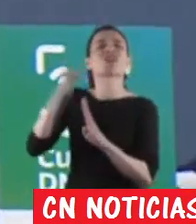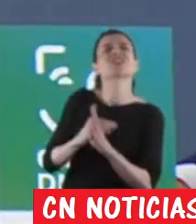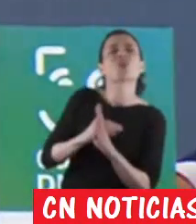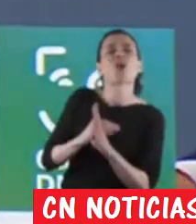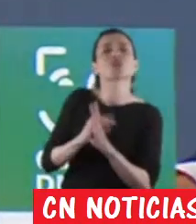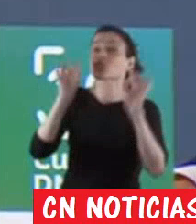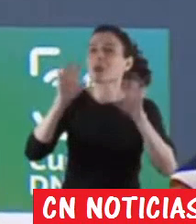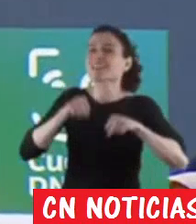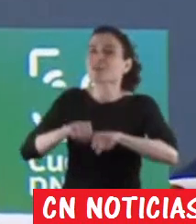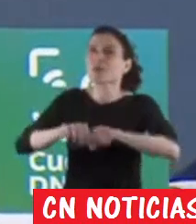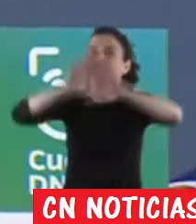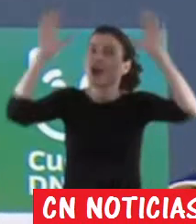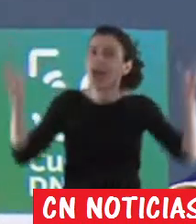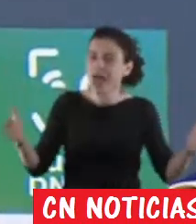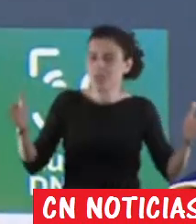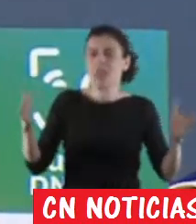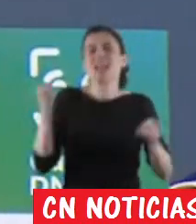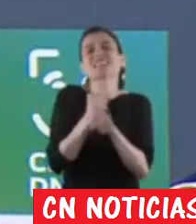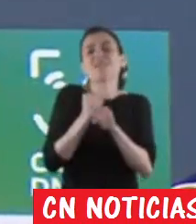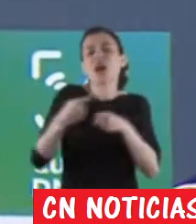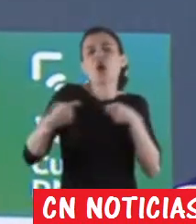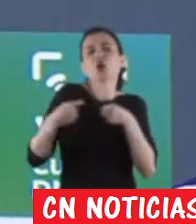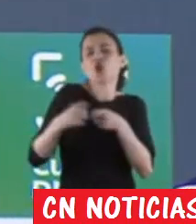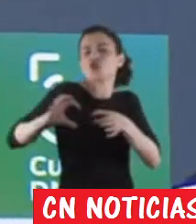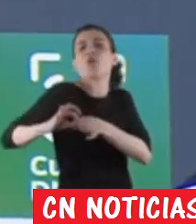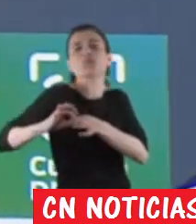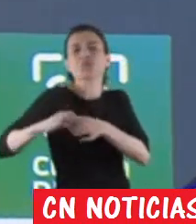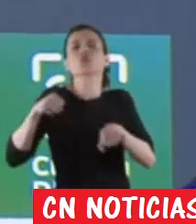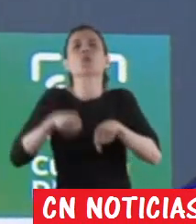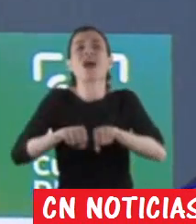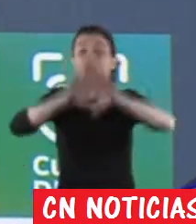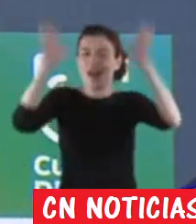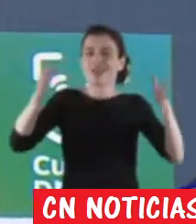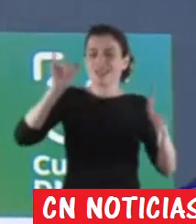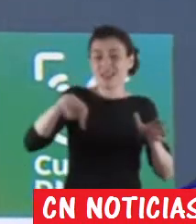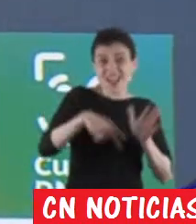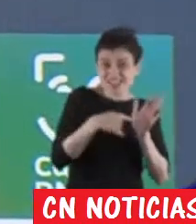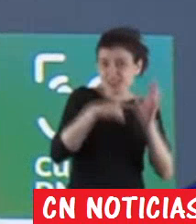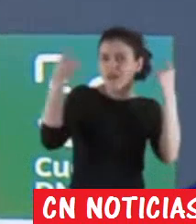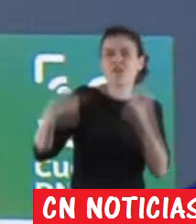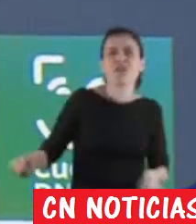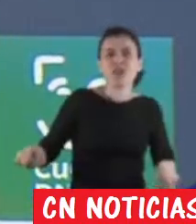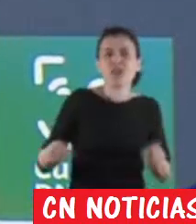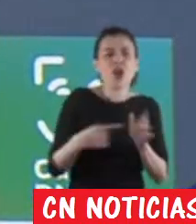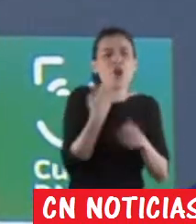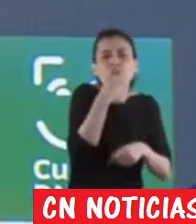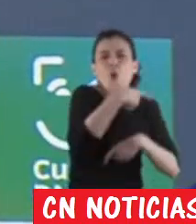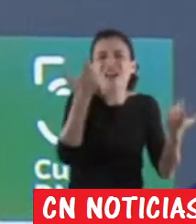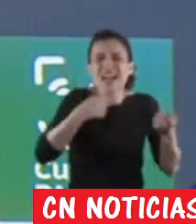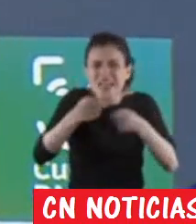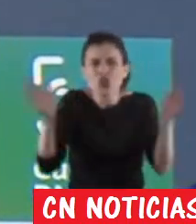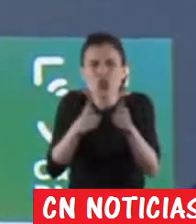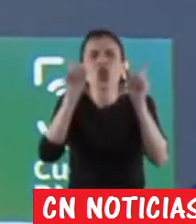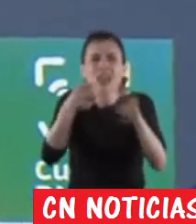grandes. Era un trabajo con las grandes cadenas de supermercados. Acá la cuenta DNI llega a los pequeños